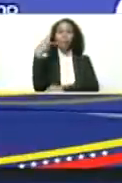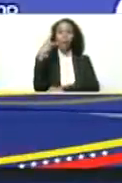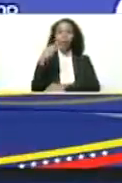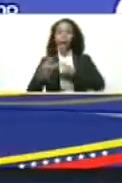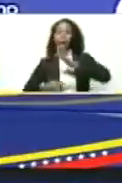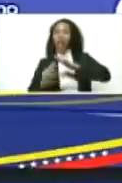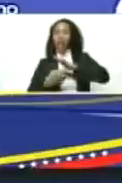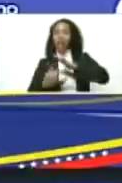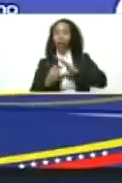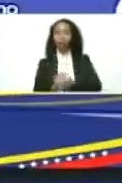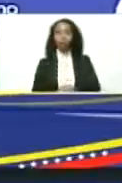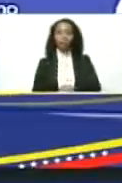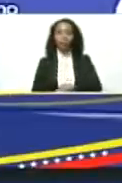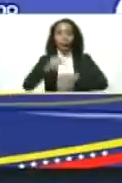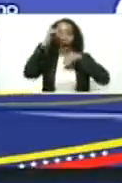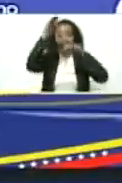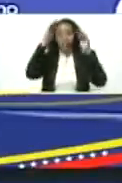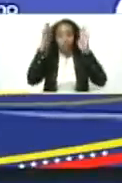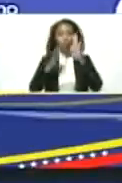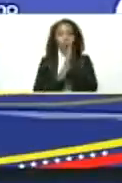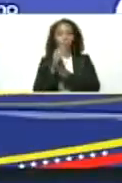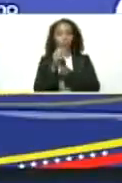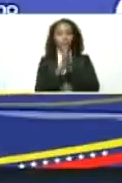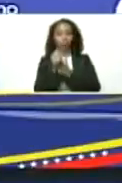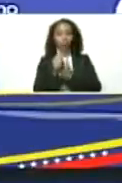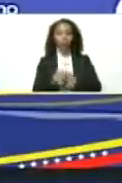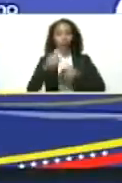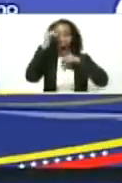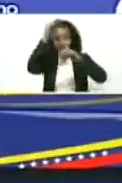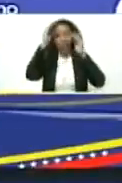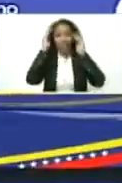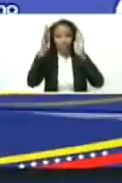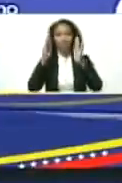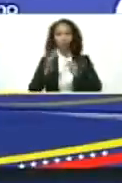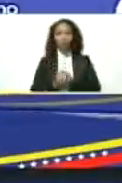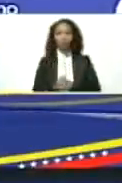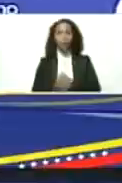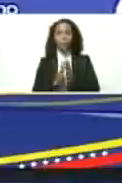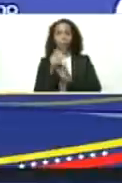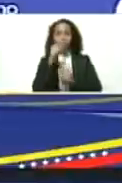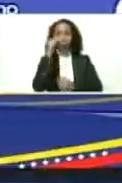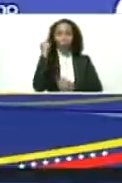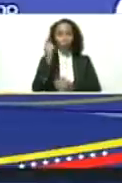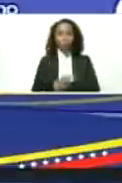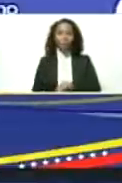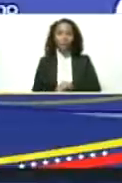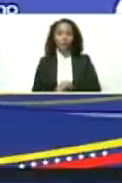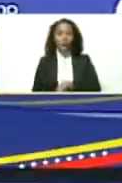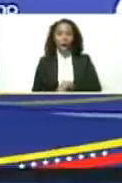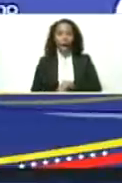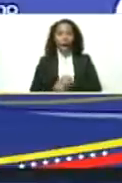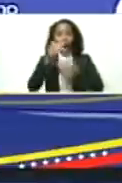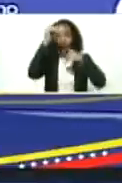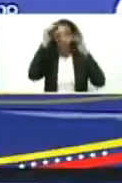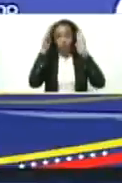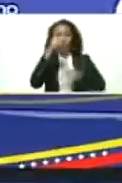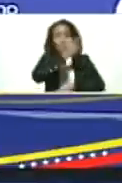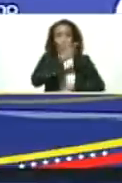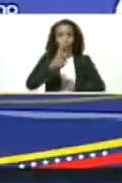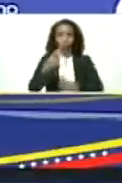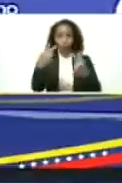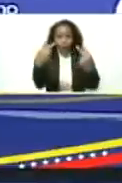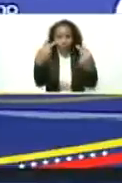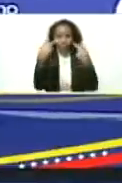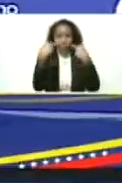recreo. Atención emprendedores, atención emprendedoras, atención personas que están